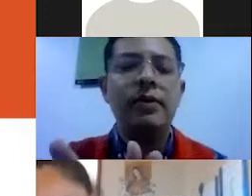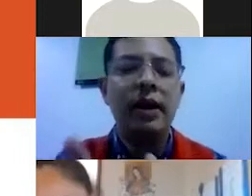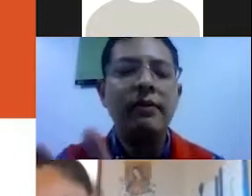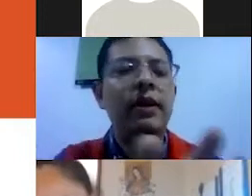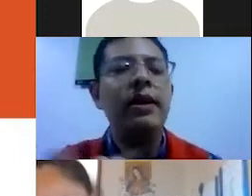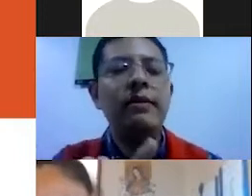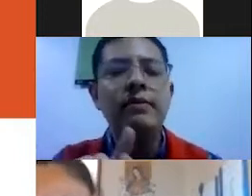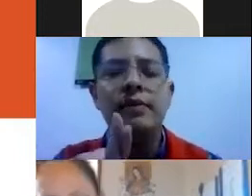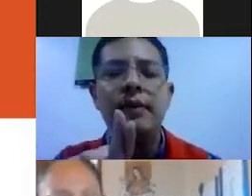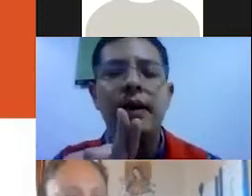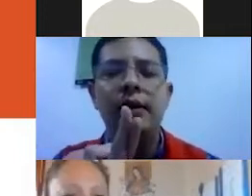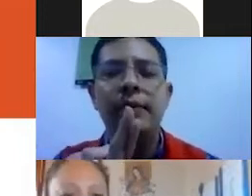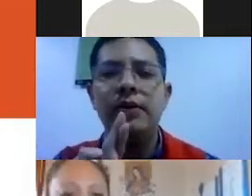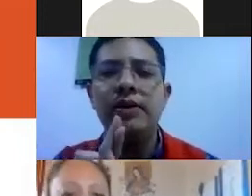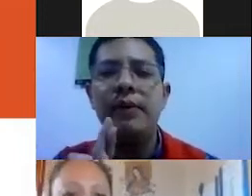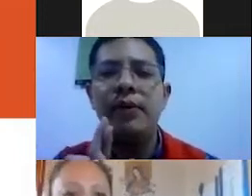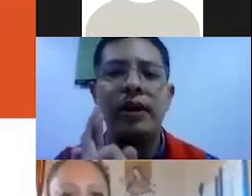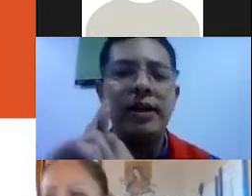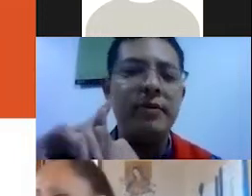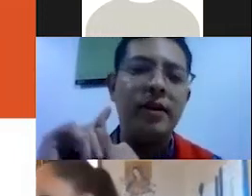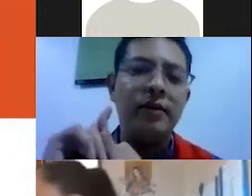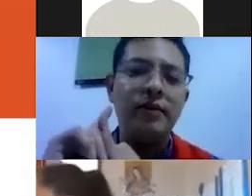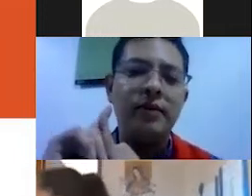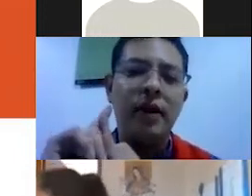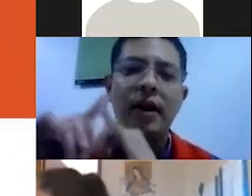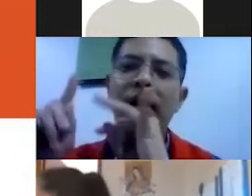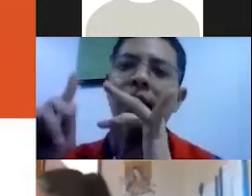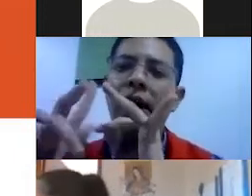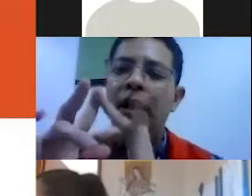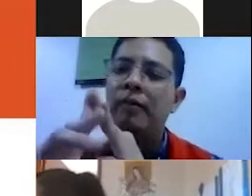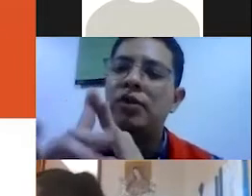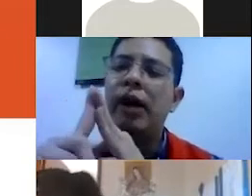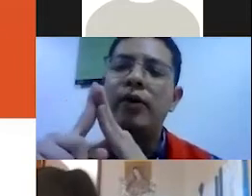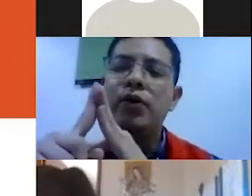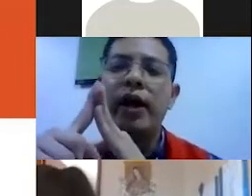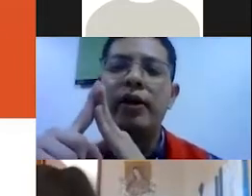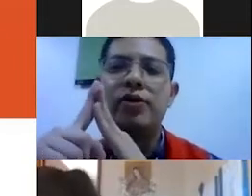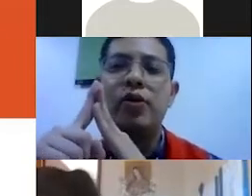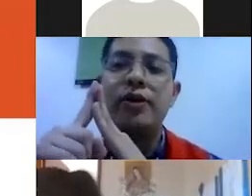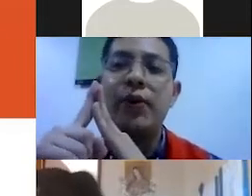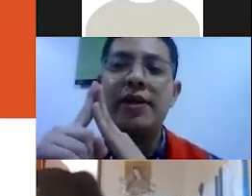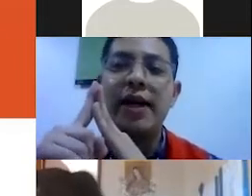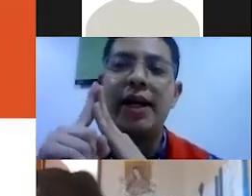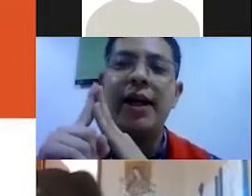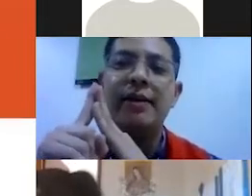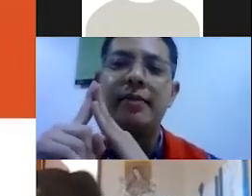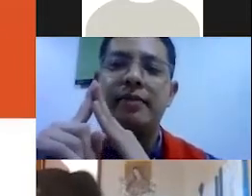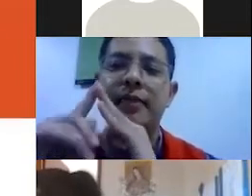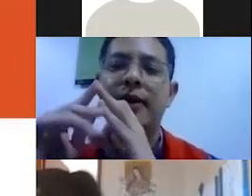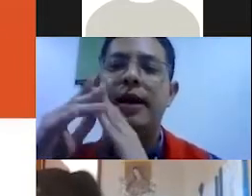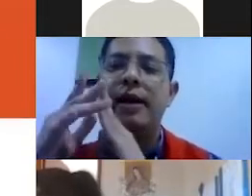Decimos que era la activación del sistema de urgencias médico. Buscábamos lo que eran nuestras compresiones de